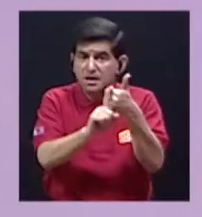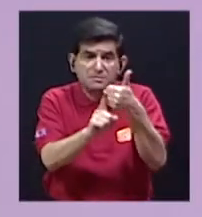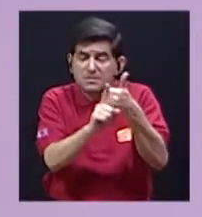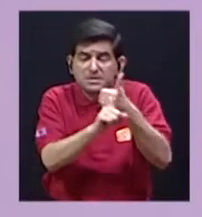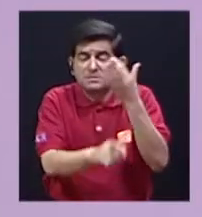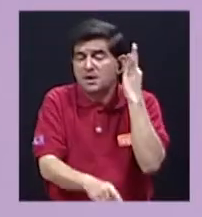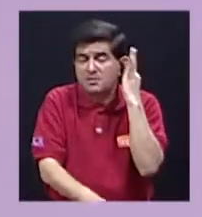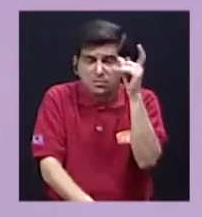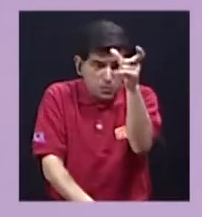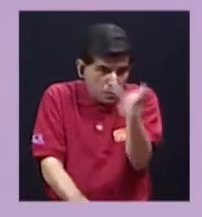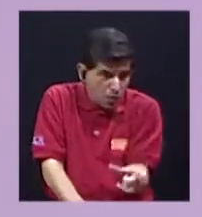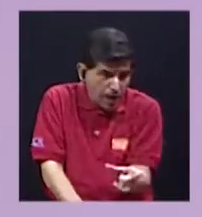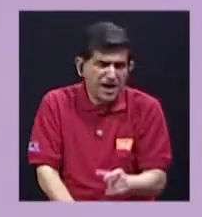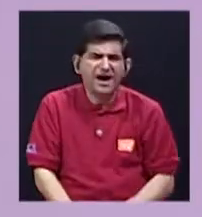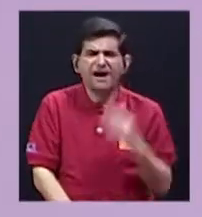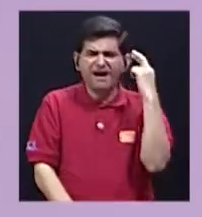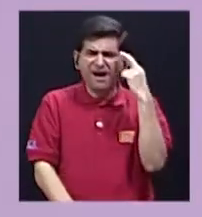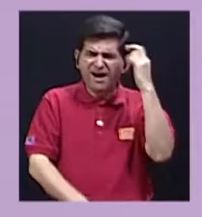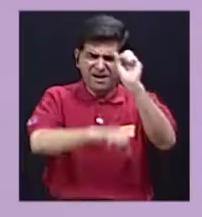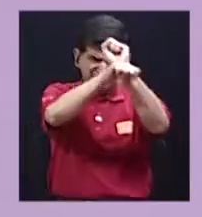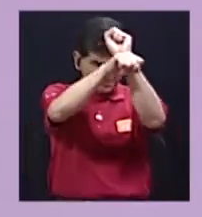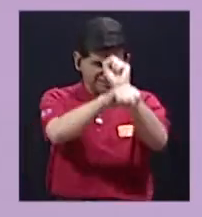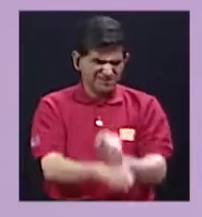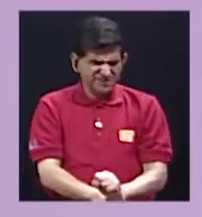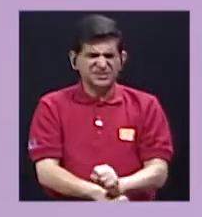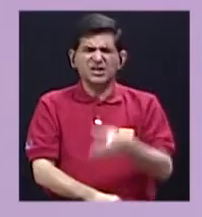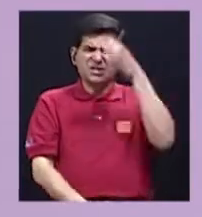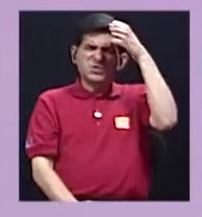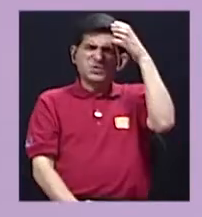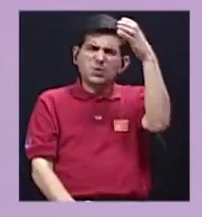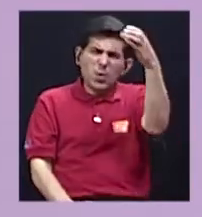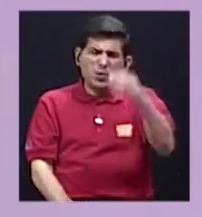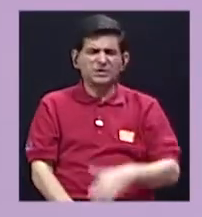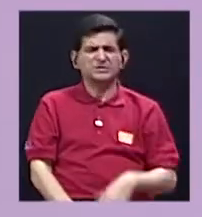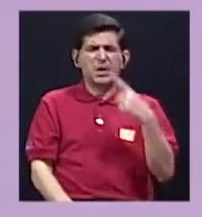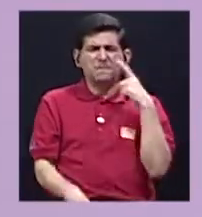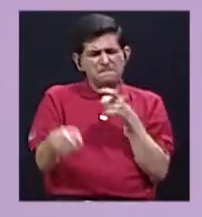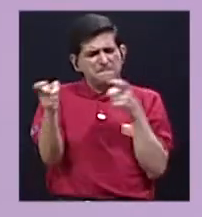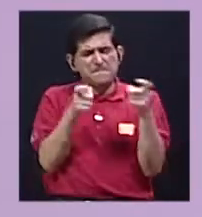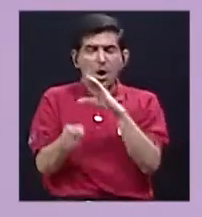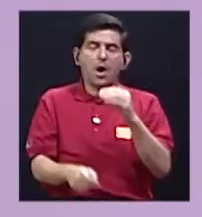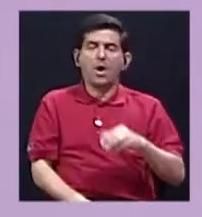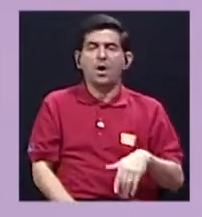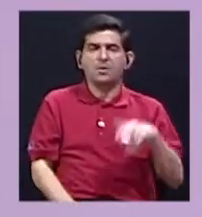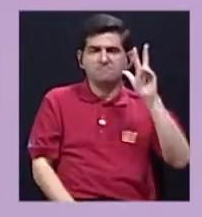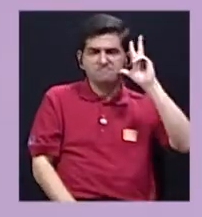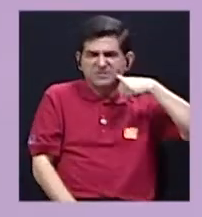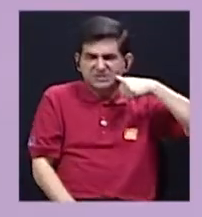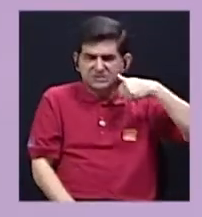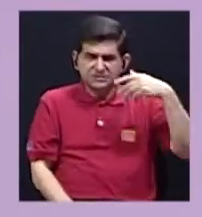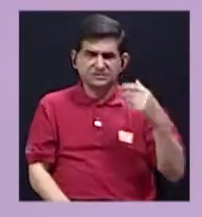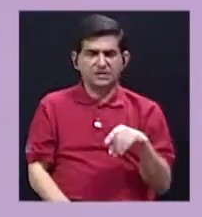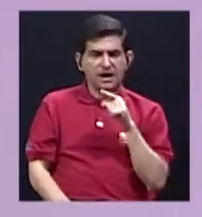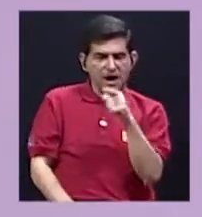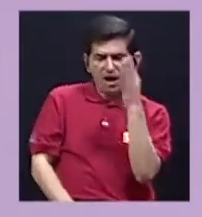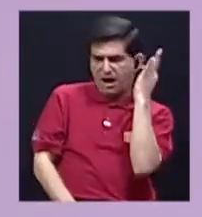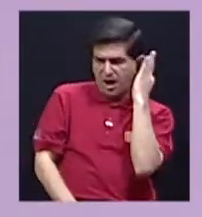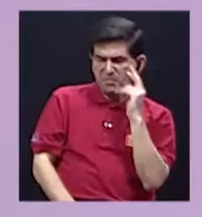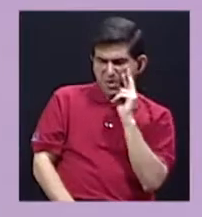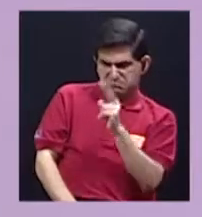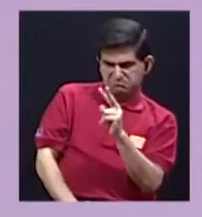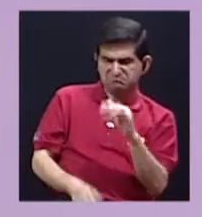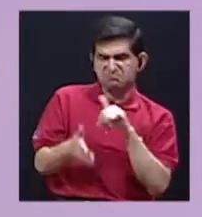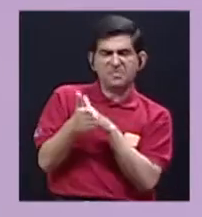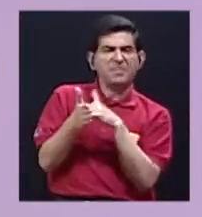por eso esos parámetros tradicionales de una cultura paternalista o machista que considera a la mujer débil